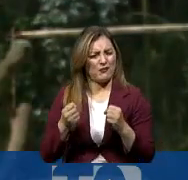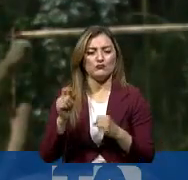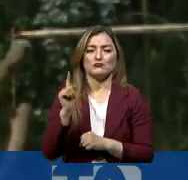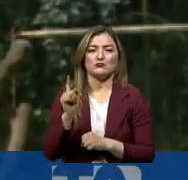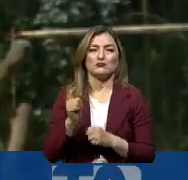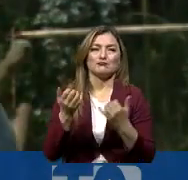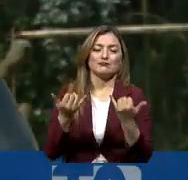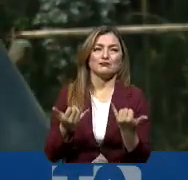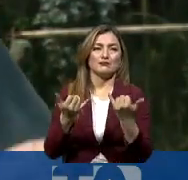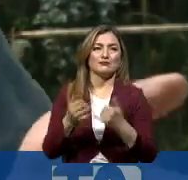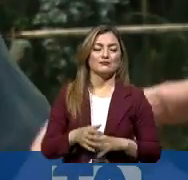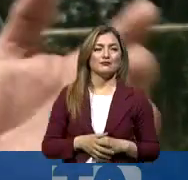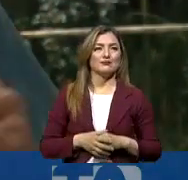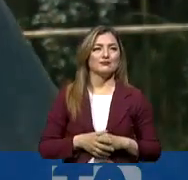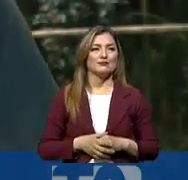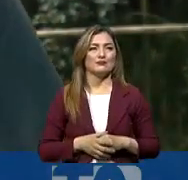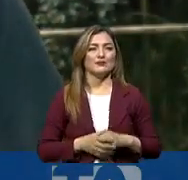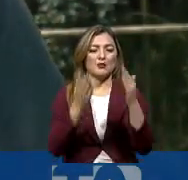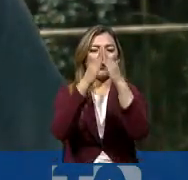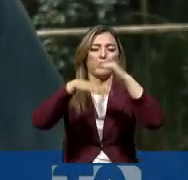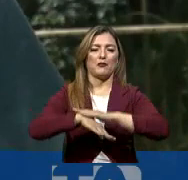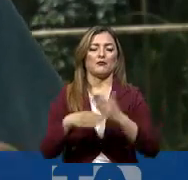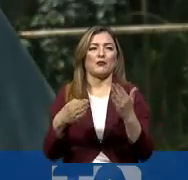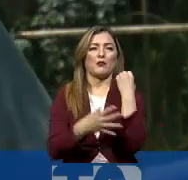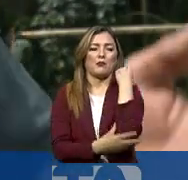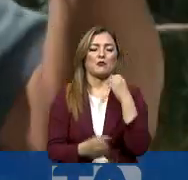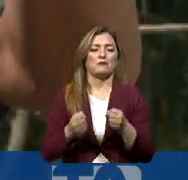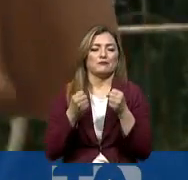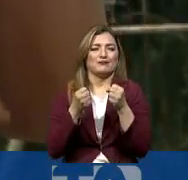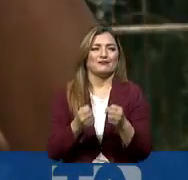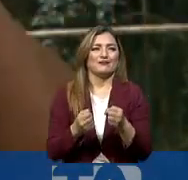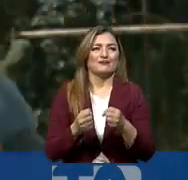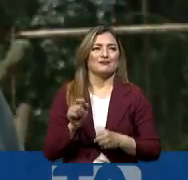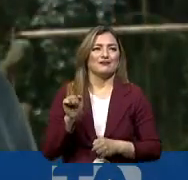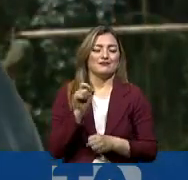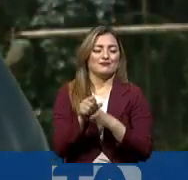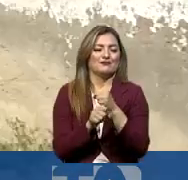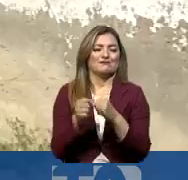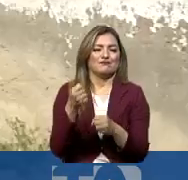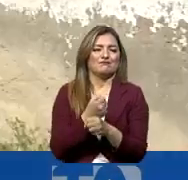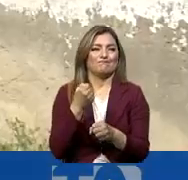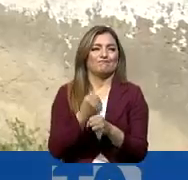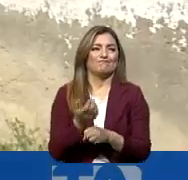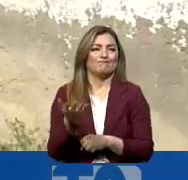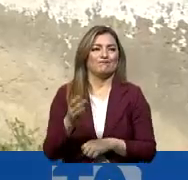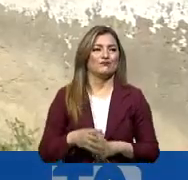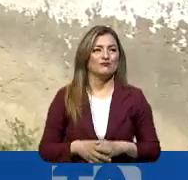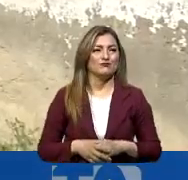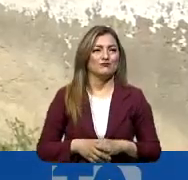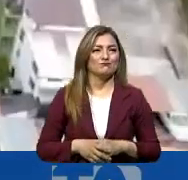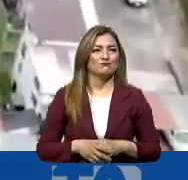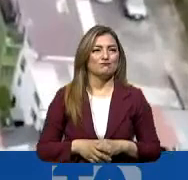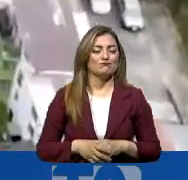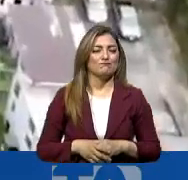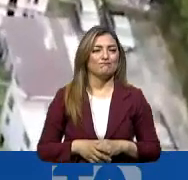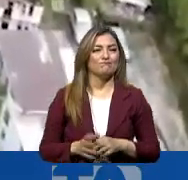percance que pasó ya pasó a una extrema pobreza porque porque aquí están años de mi trabajo actualmente indica